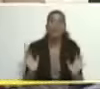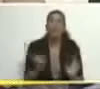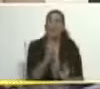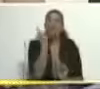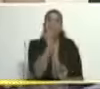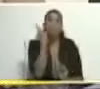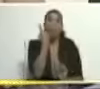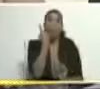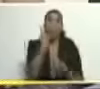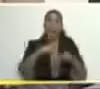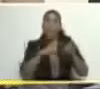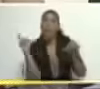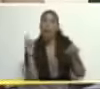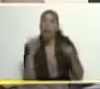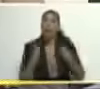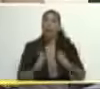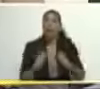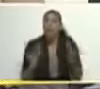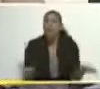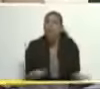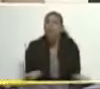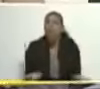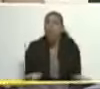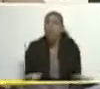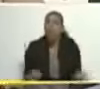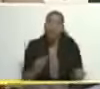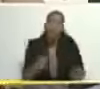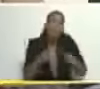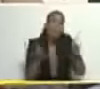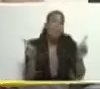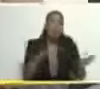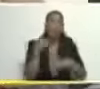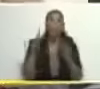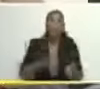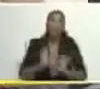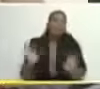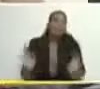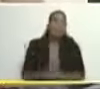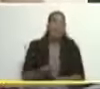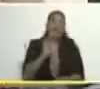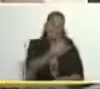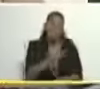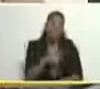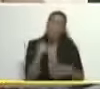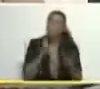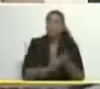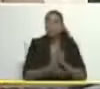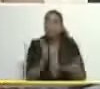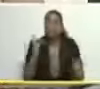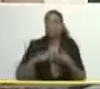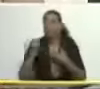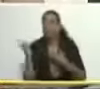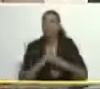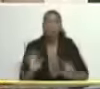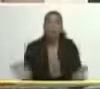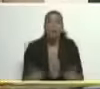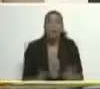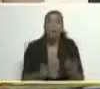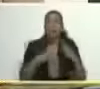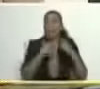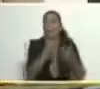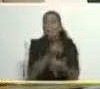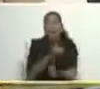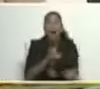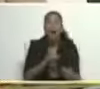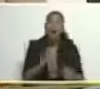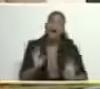manera de salirse o bajarse de ese tren es cuando te llevan al cementerio. Ahí sí, cuando te llevan al cementerio